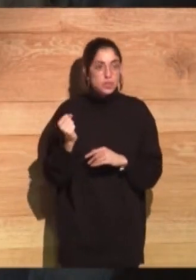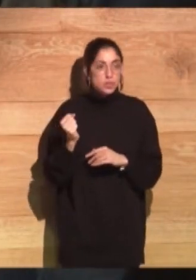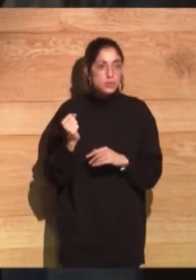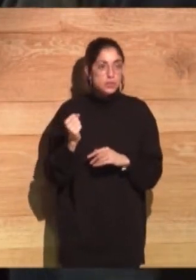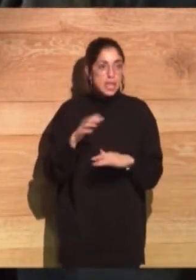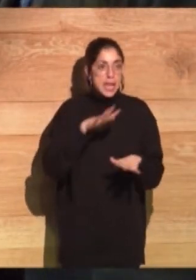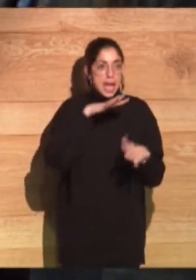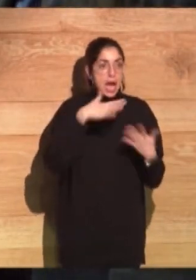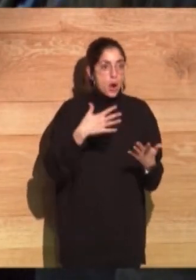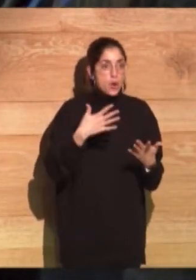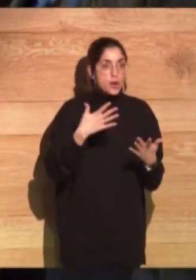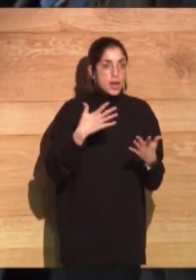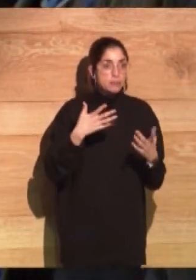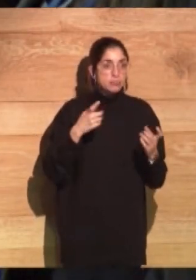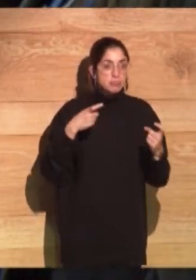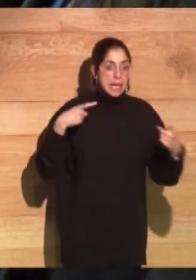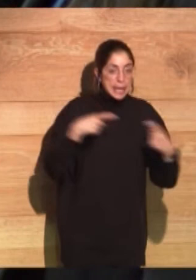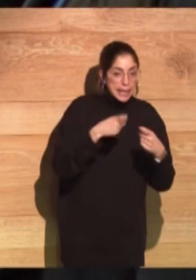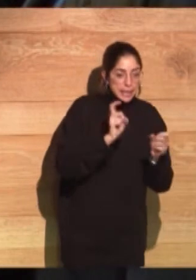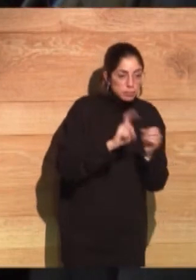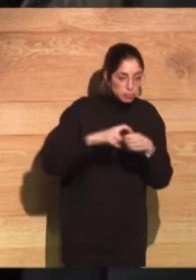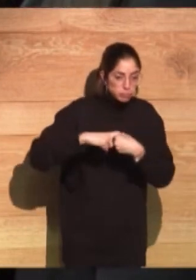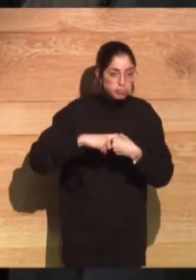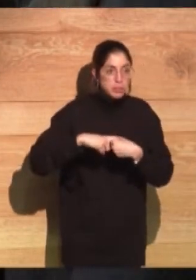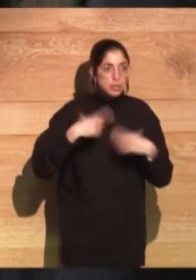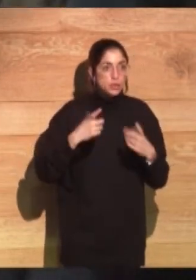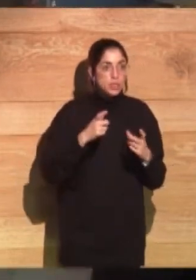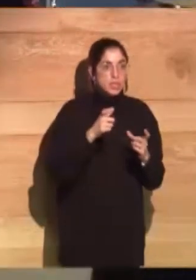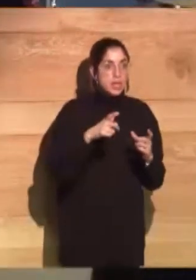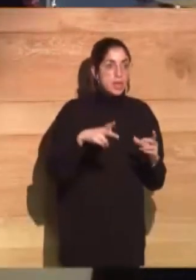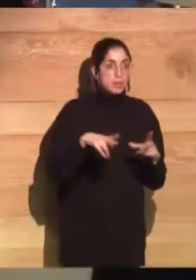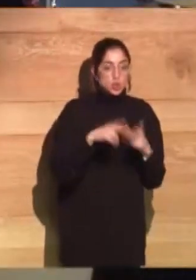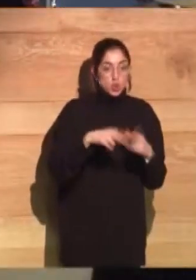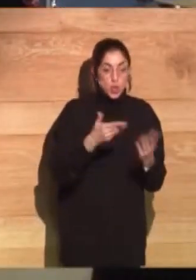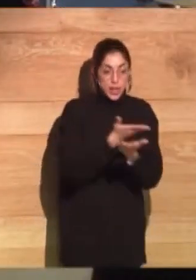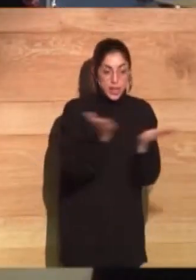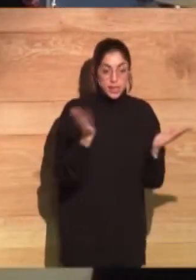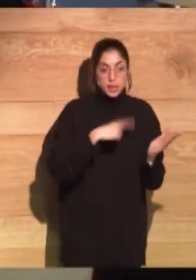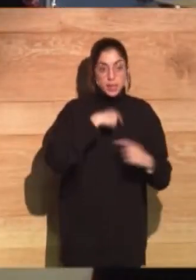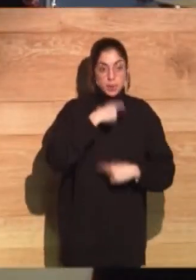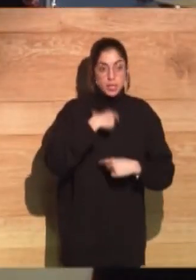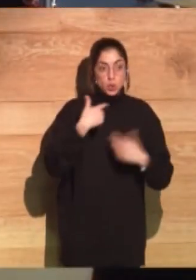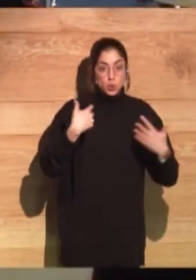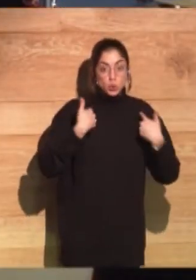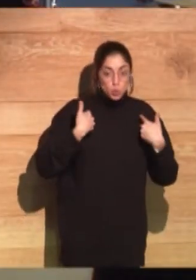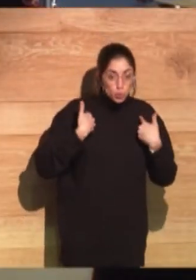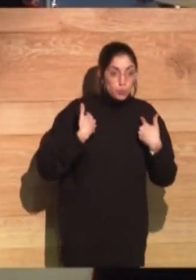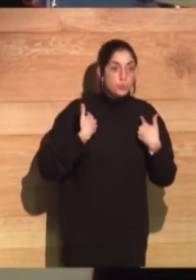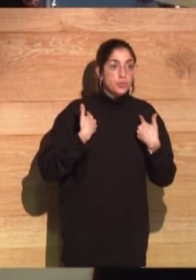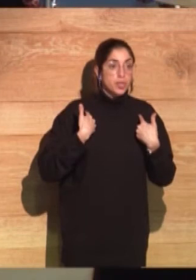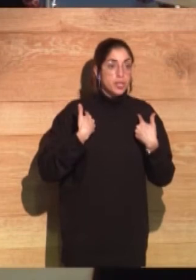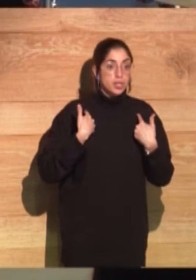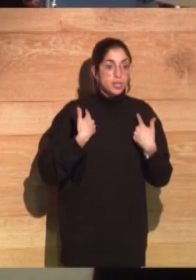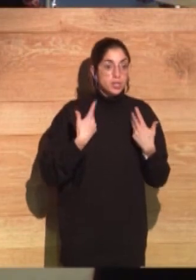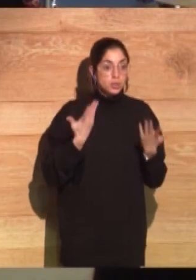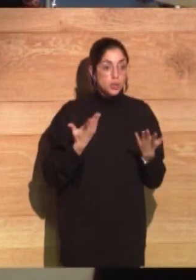en este tipo de guerras y la población civil es la que verdaderamente sufre y lo padece? ¿Qué